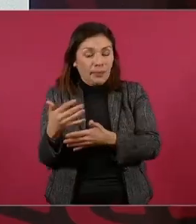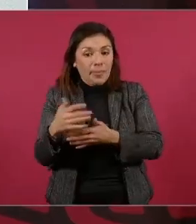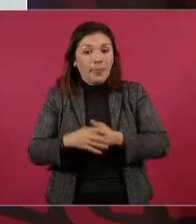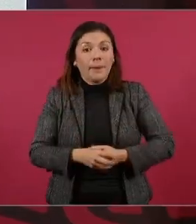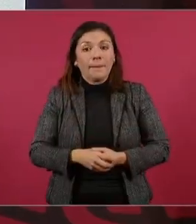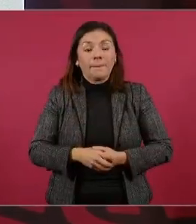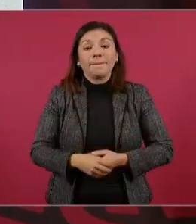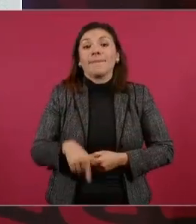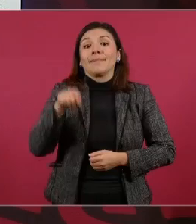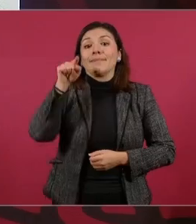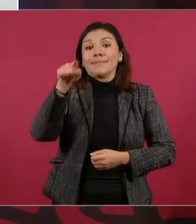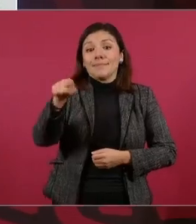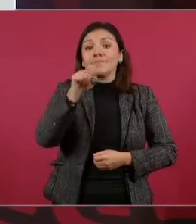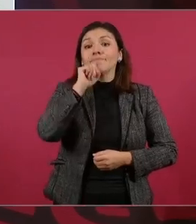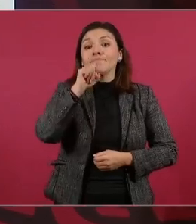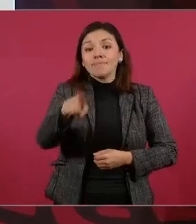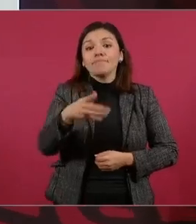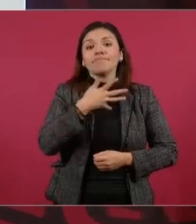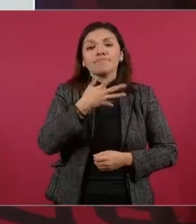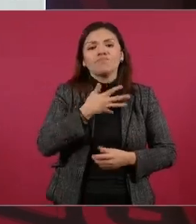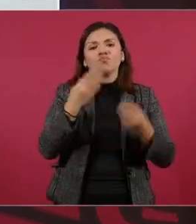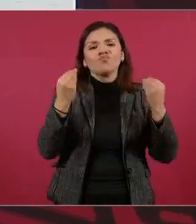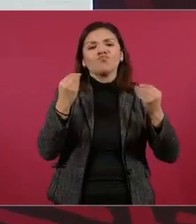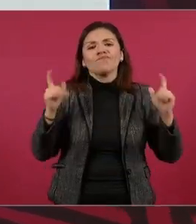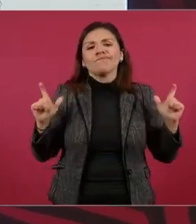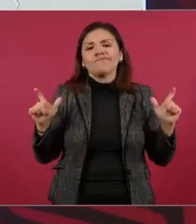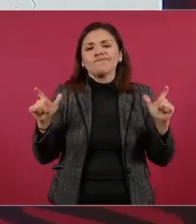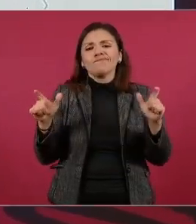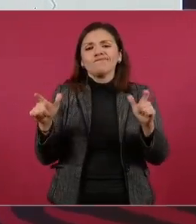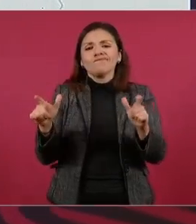mucha presencia